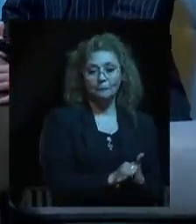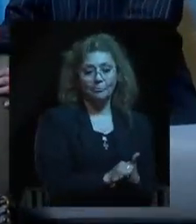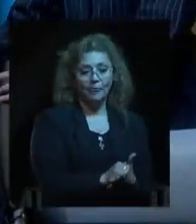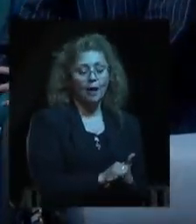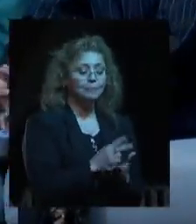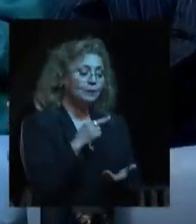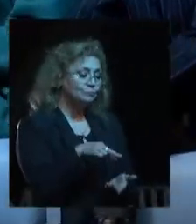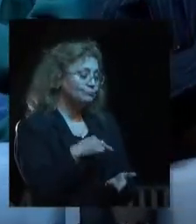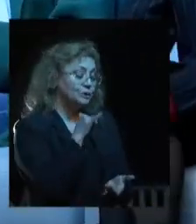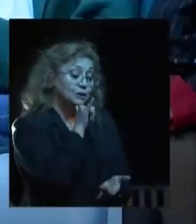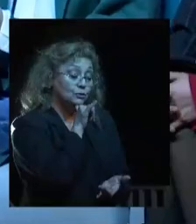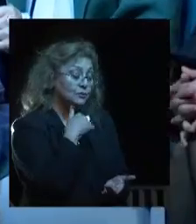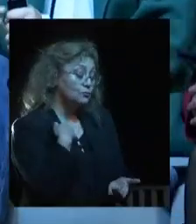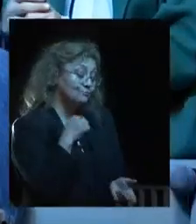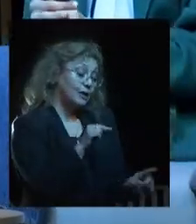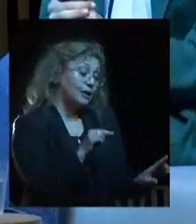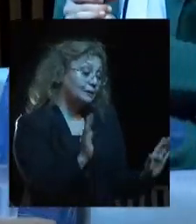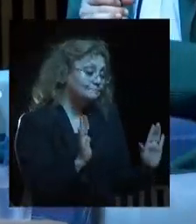Mira, no sé, yo ahí